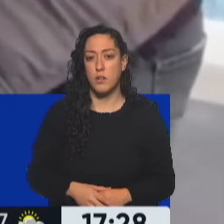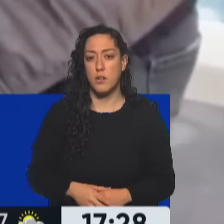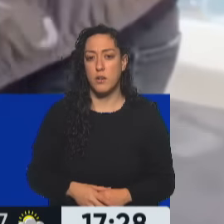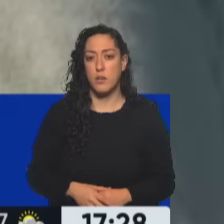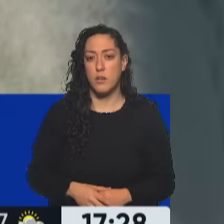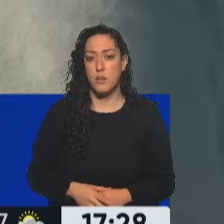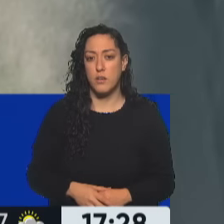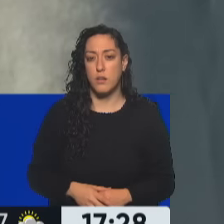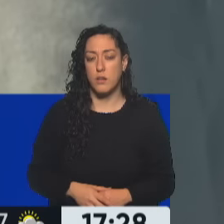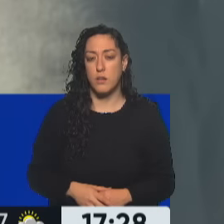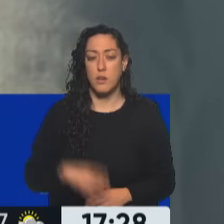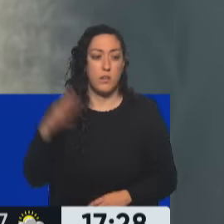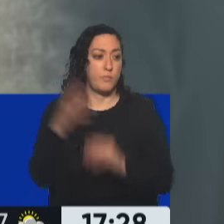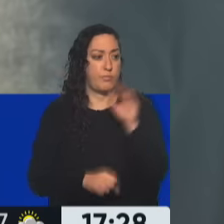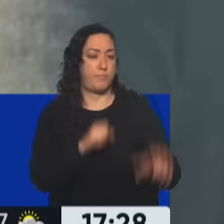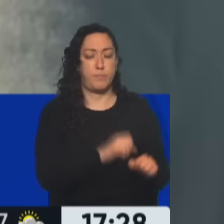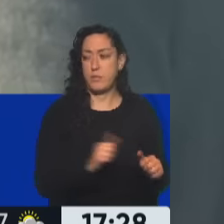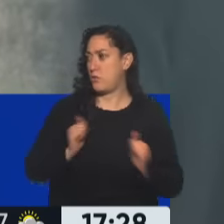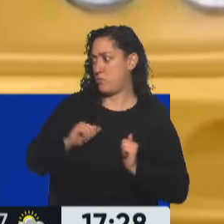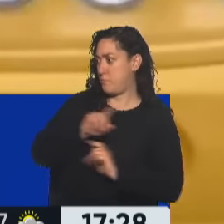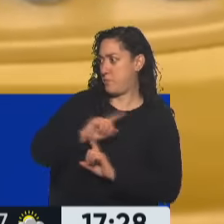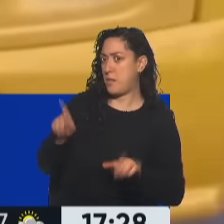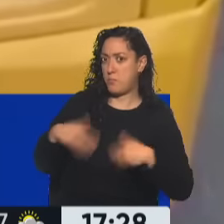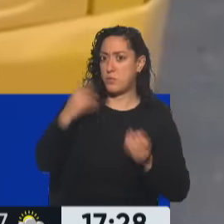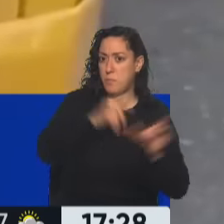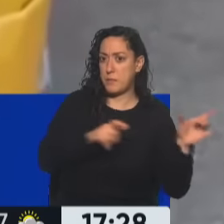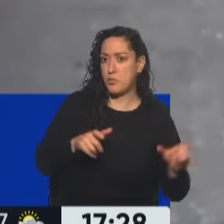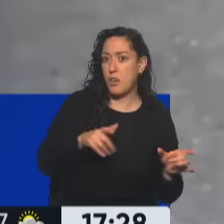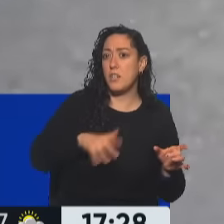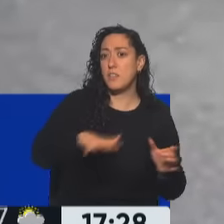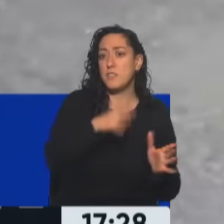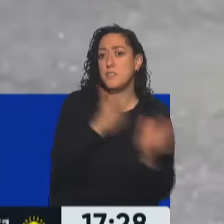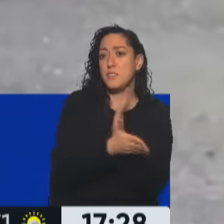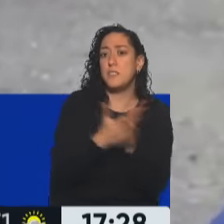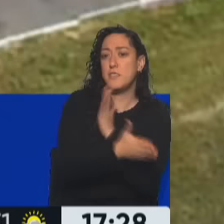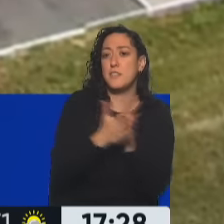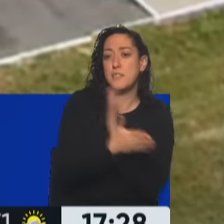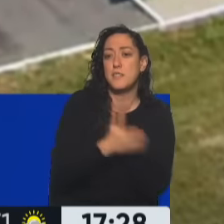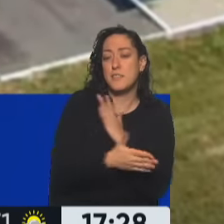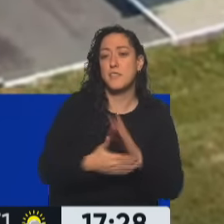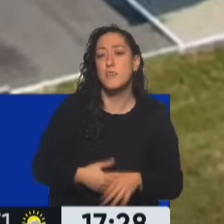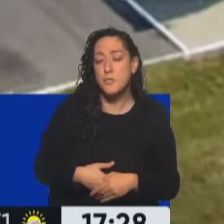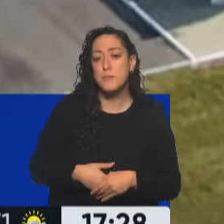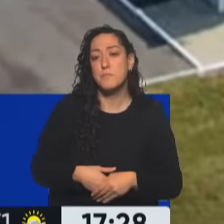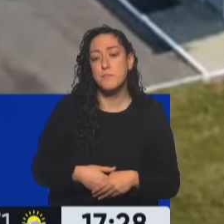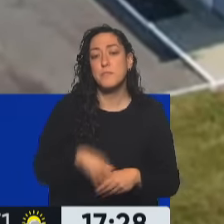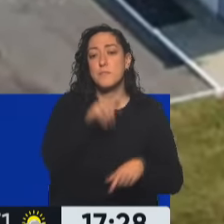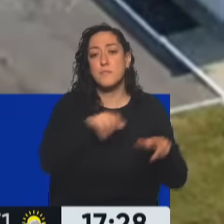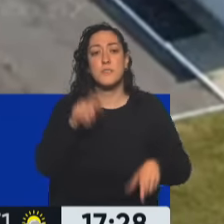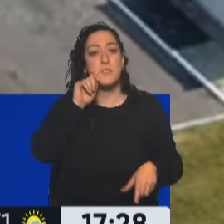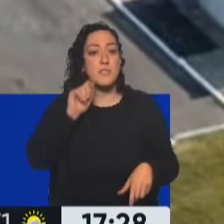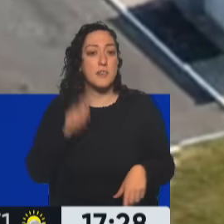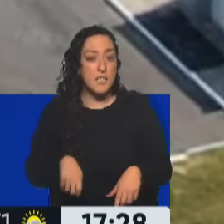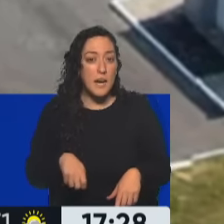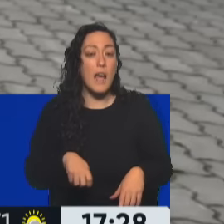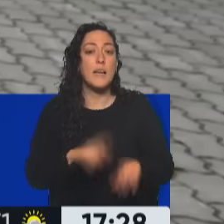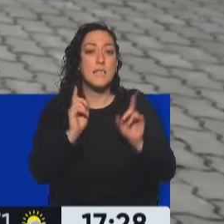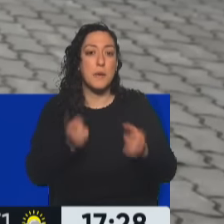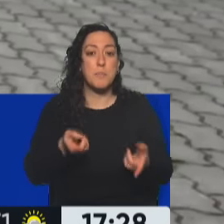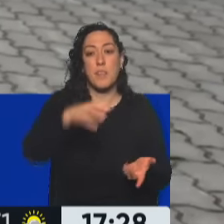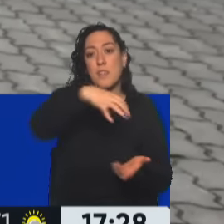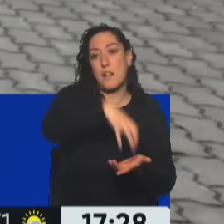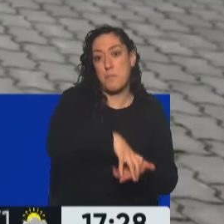La inesperada invasión forzó la evacuación de miles de habitantes y en la localidad de Sutsa, los ucranianos capturaron además una terminal de Gazprom